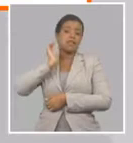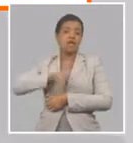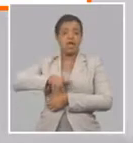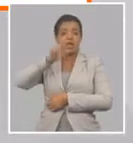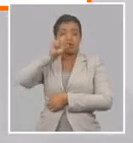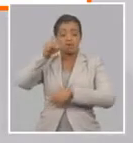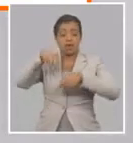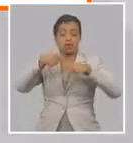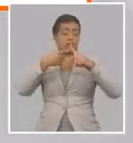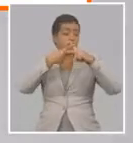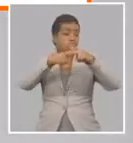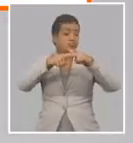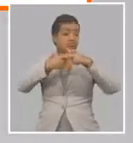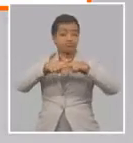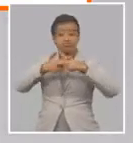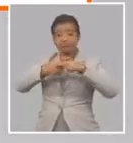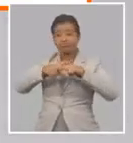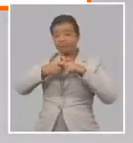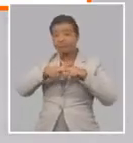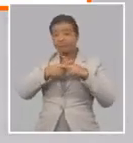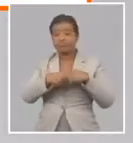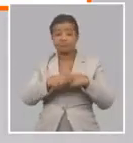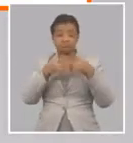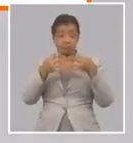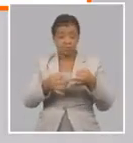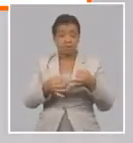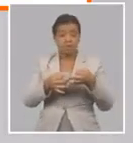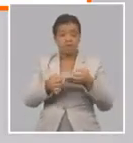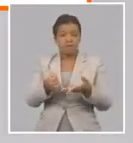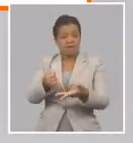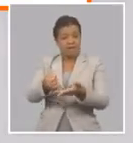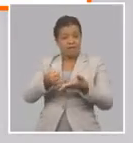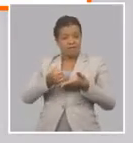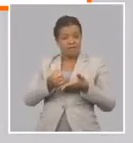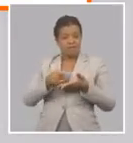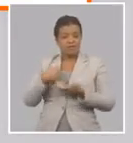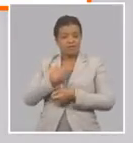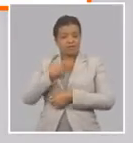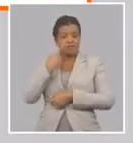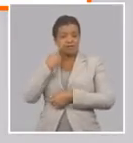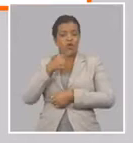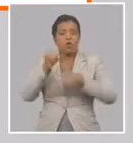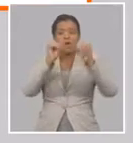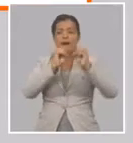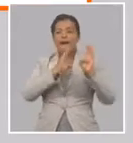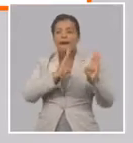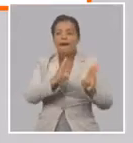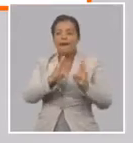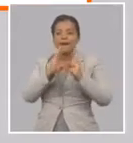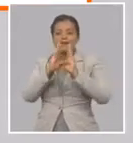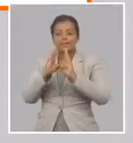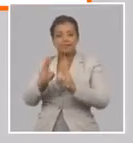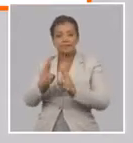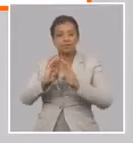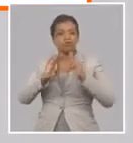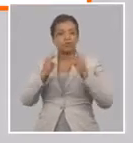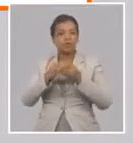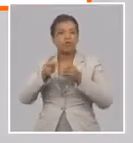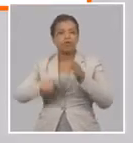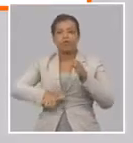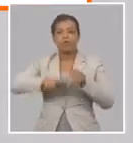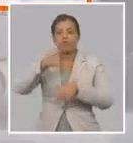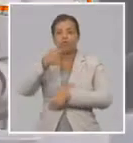rebosaron no sólo eso impacta en lo que estamos viendo sino que permite organizar los flujos más lineales más